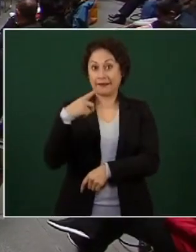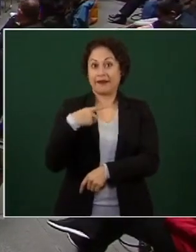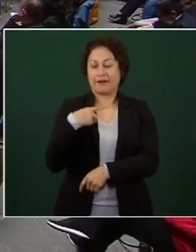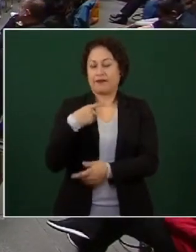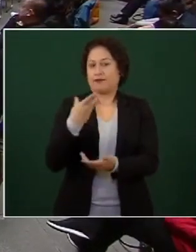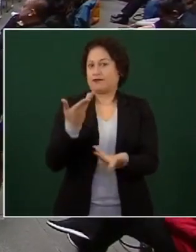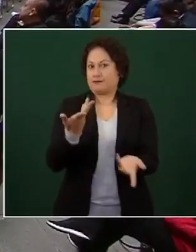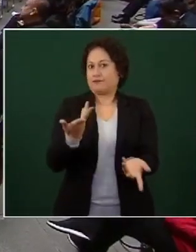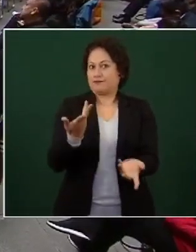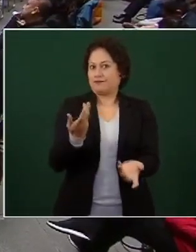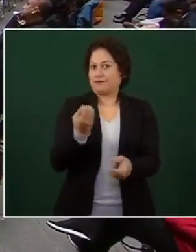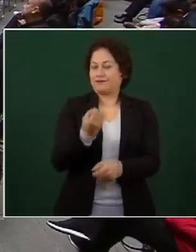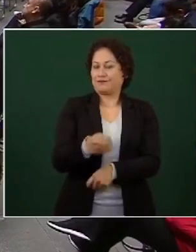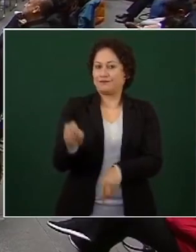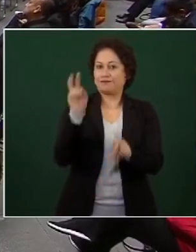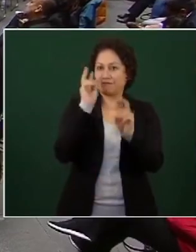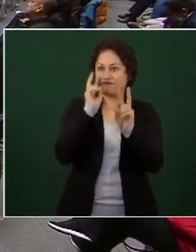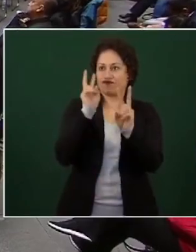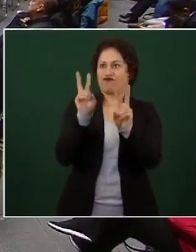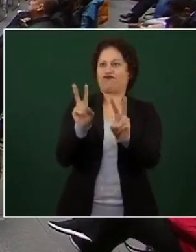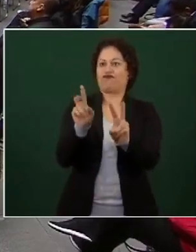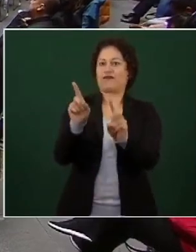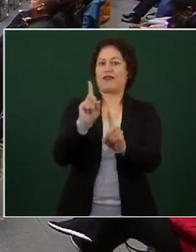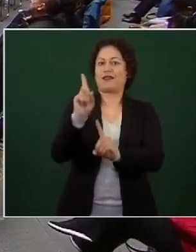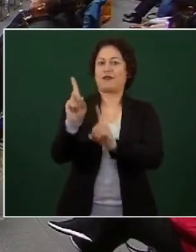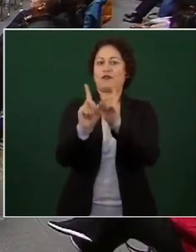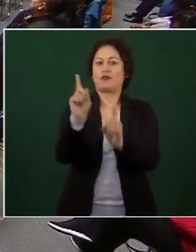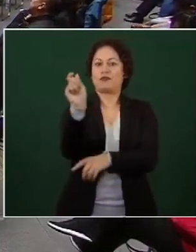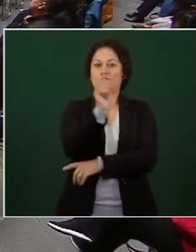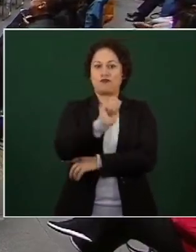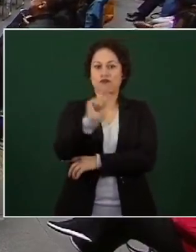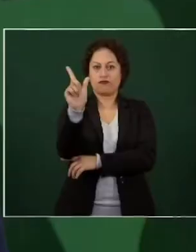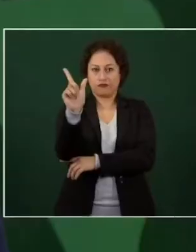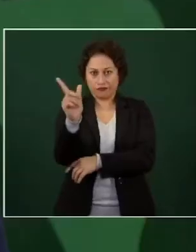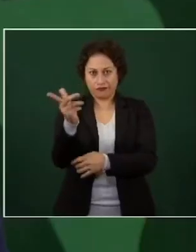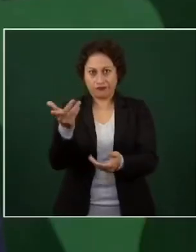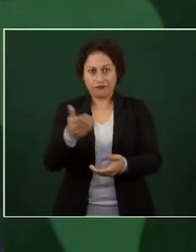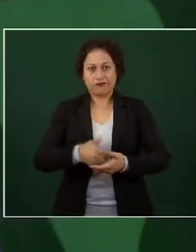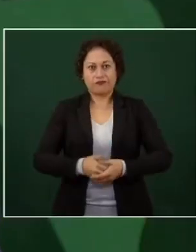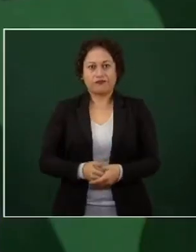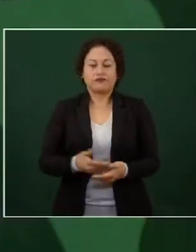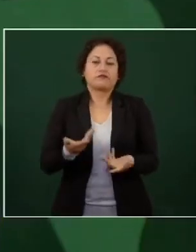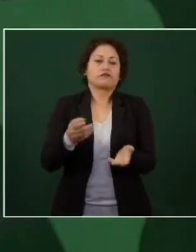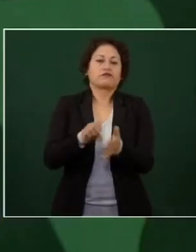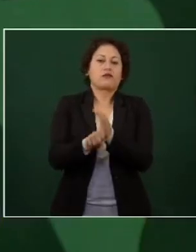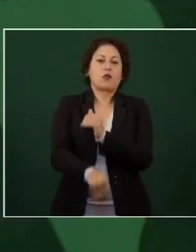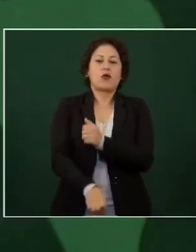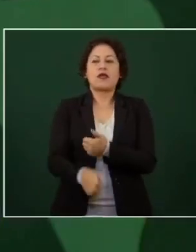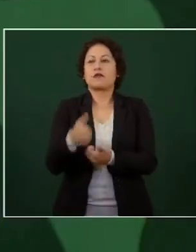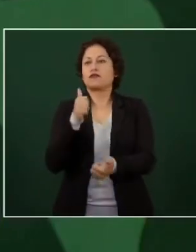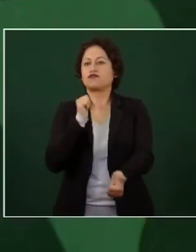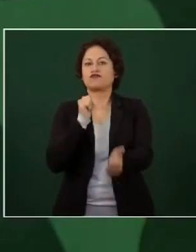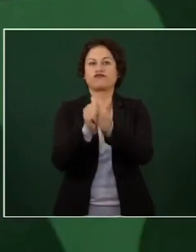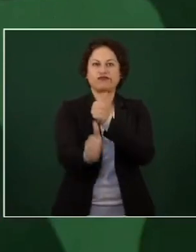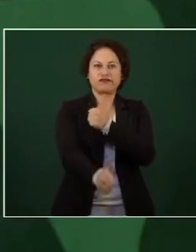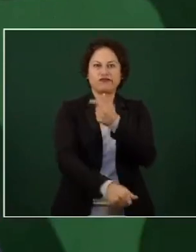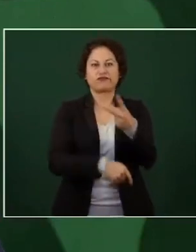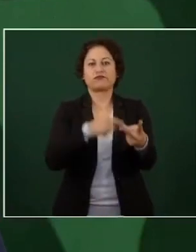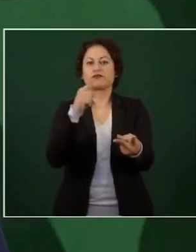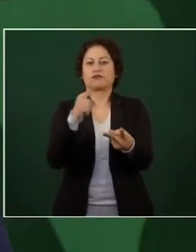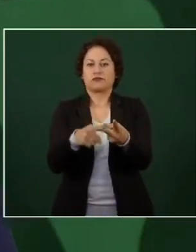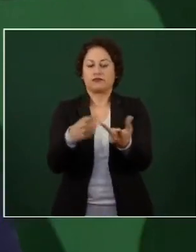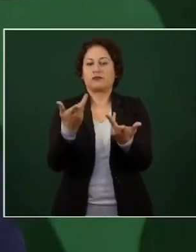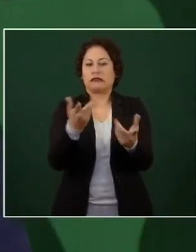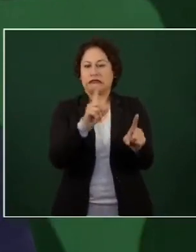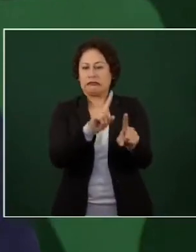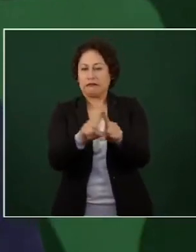ver el deporte profesional, o el atletismo, el deporte de alto